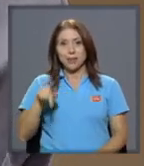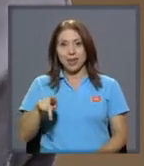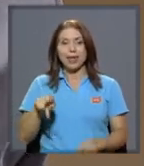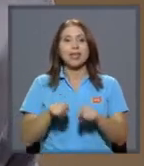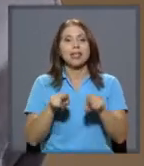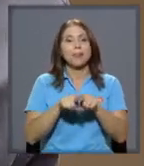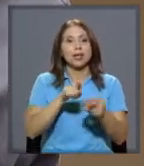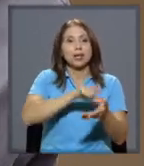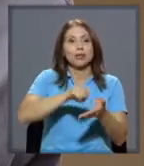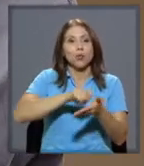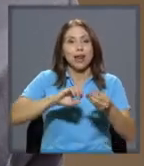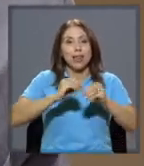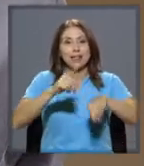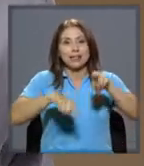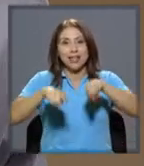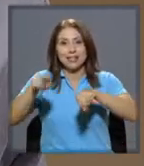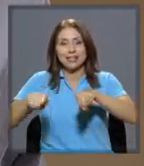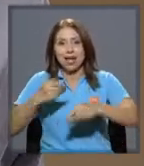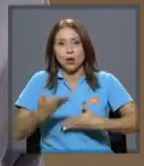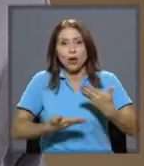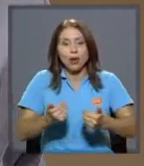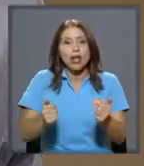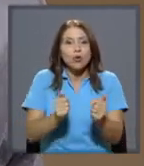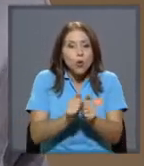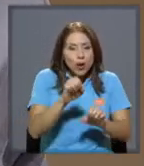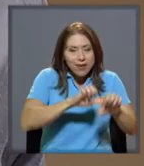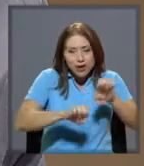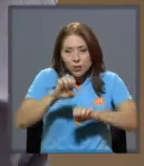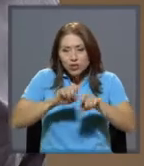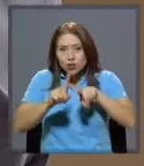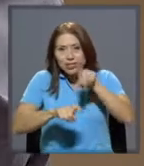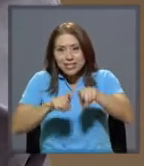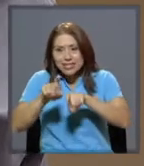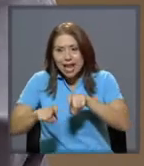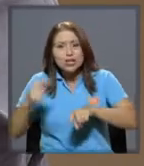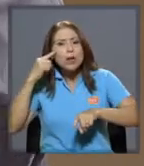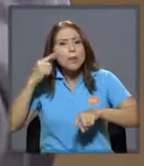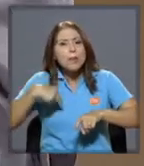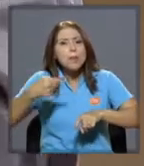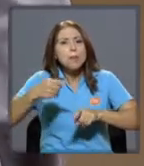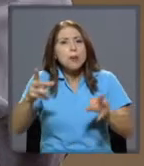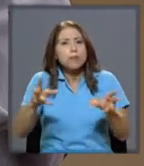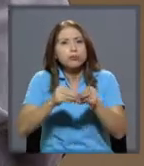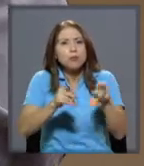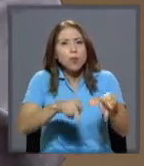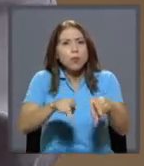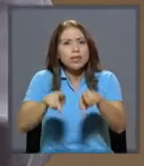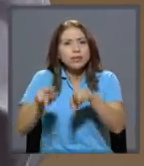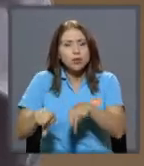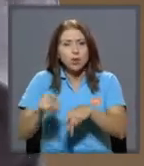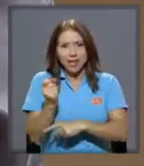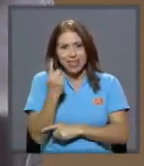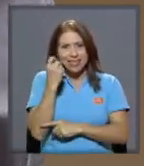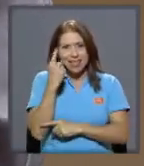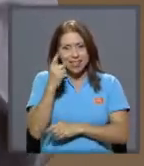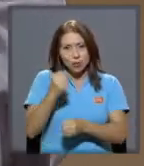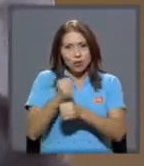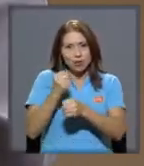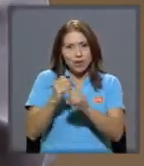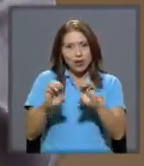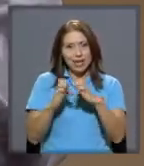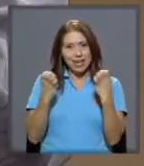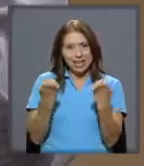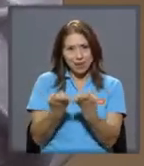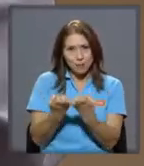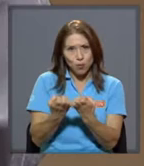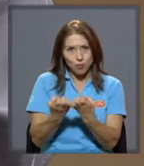Estadística, colaborando en todo lo que fue la evaluación censal, las proyecciones de población, sobre todo entendiendo que es una labor en equipo. Exacto. En la cual